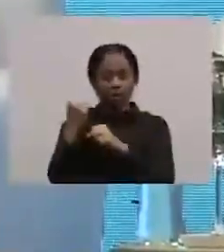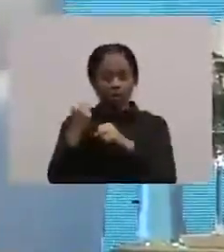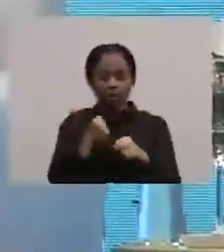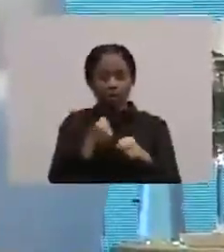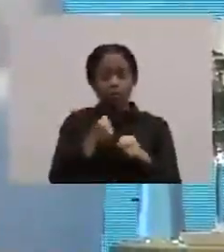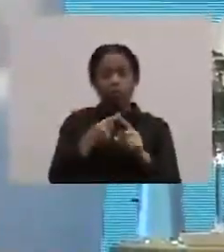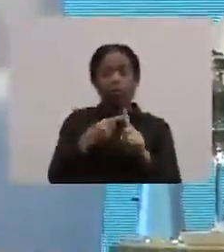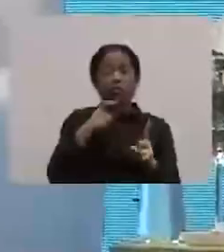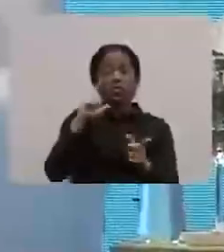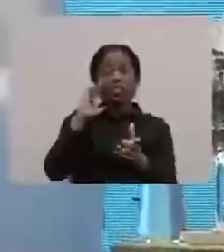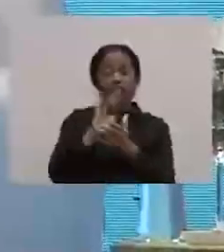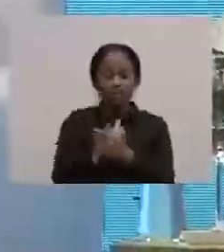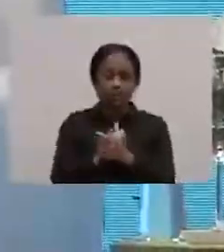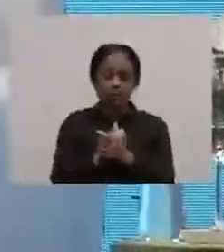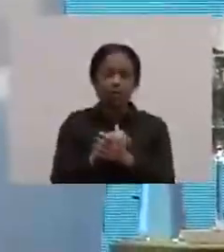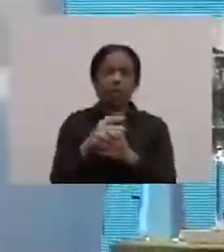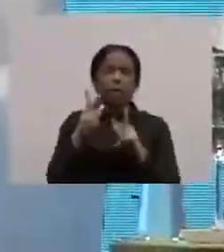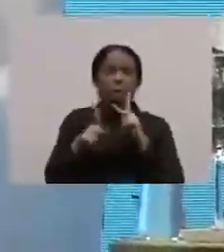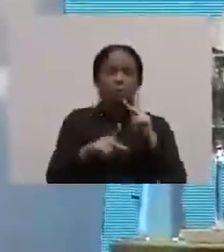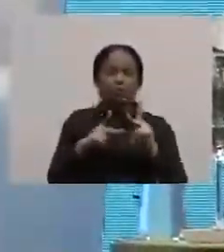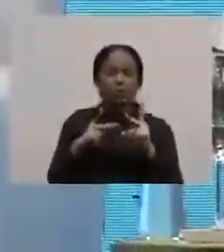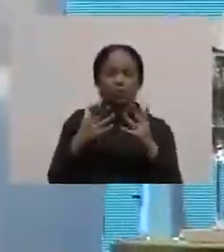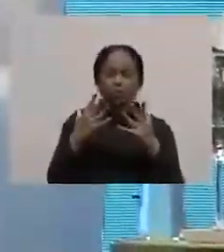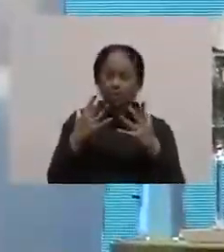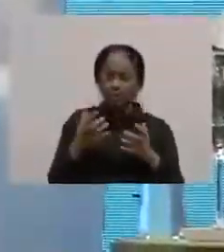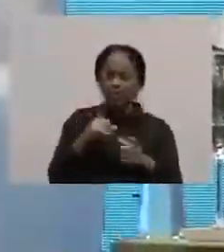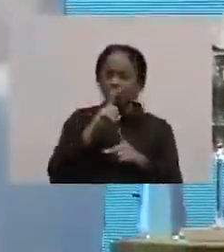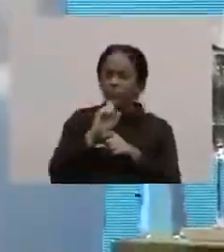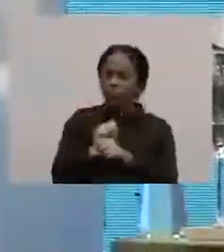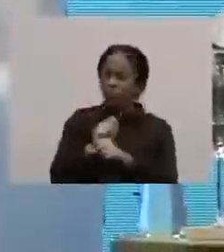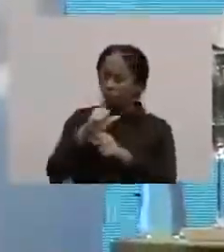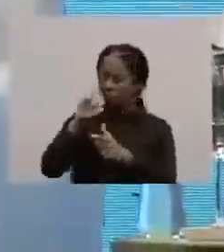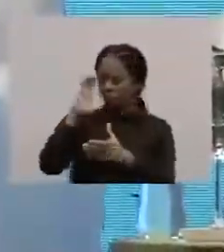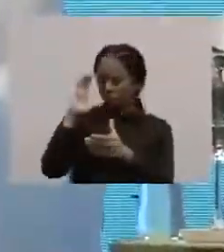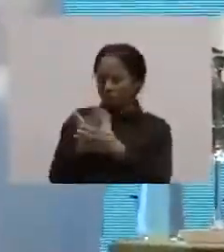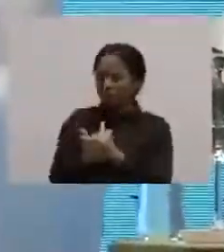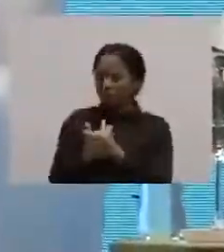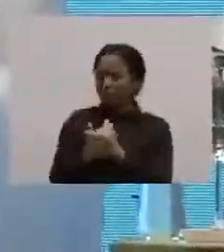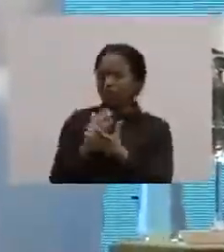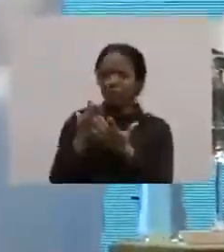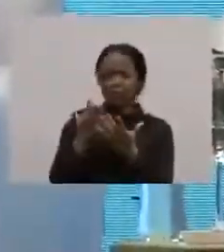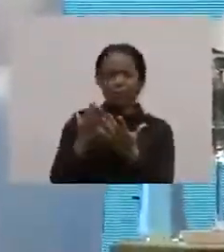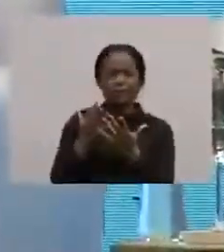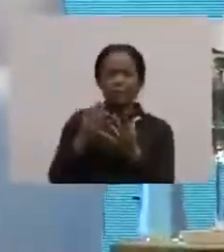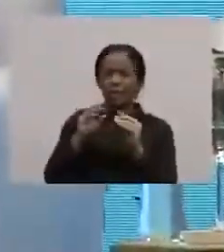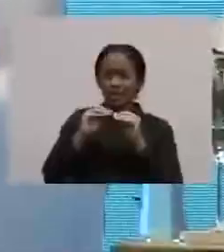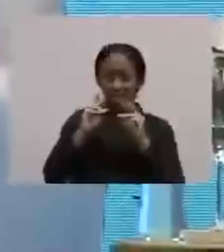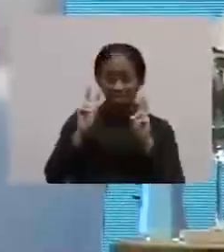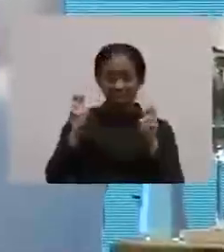buscaba un medio creíble para confiar en lo que se divulgaba sobre la pandemia.